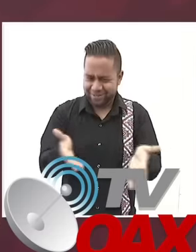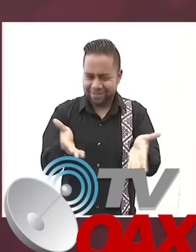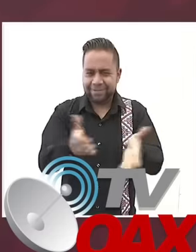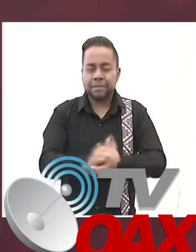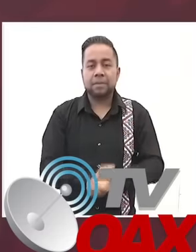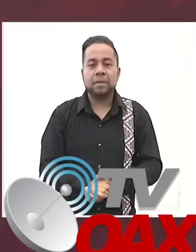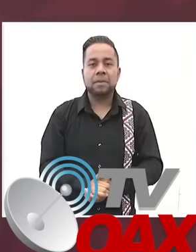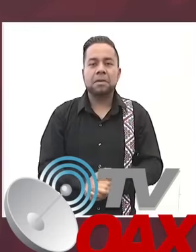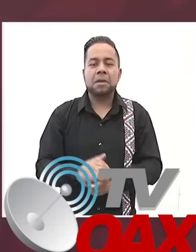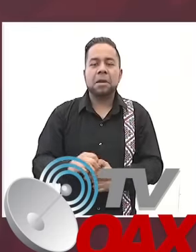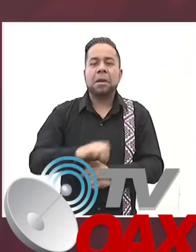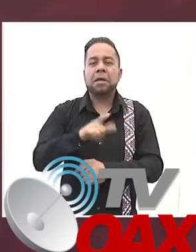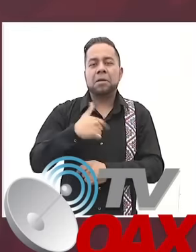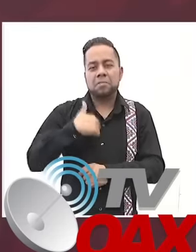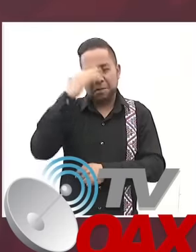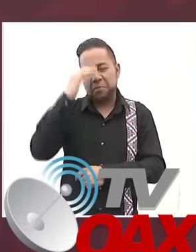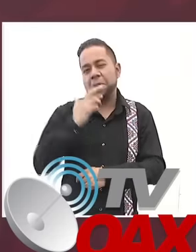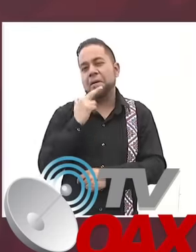hasta mejor.